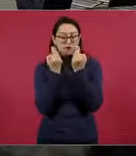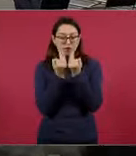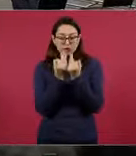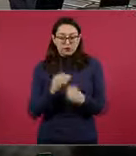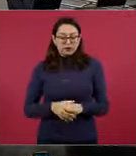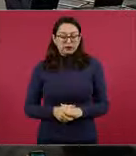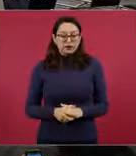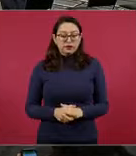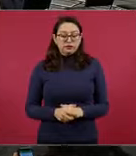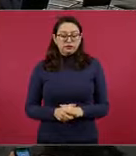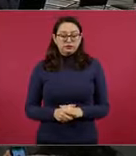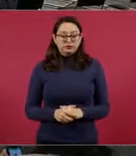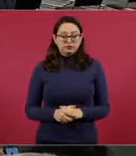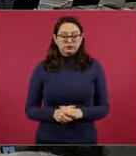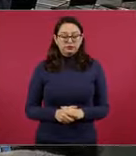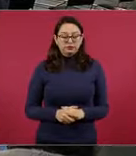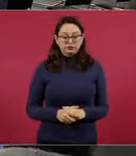y